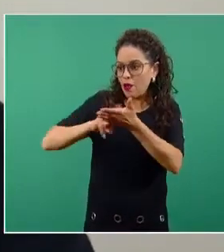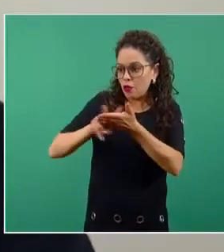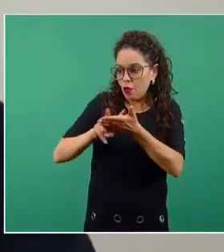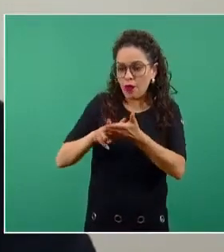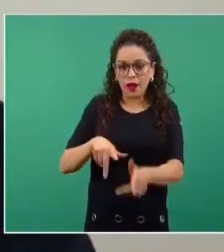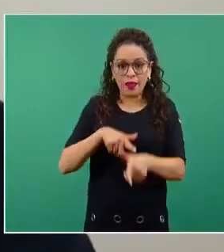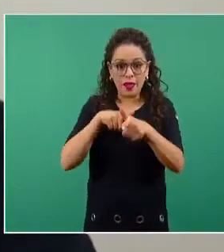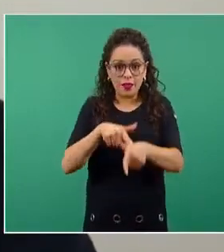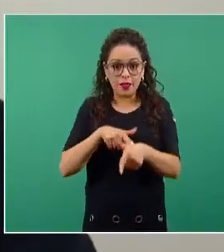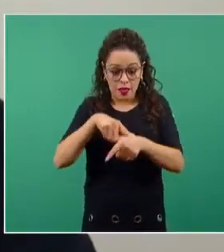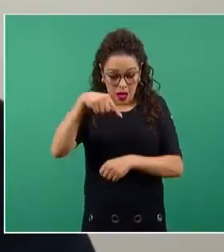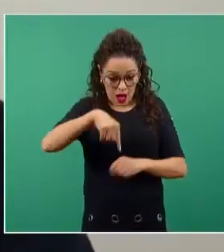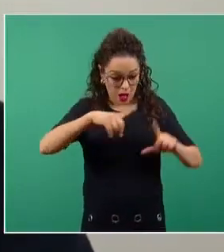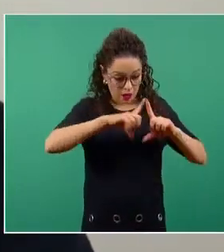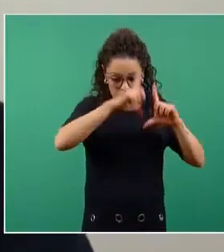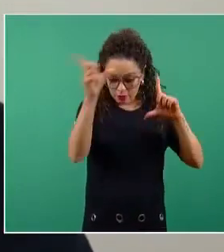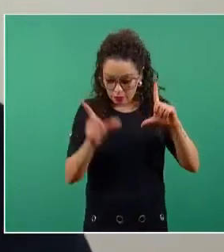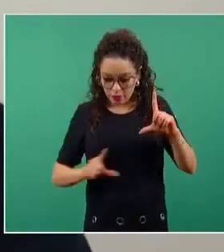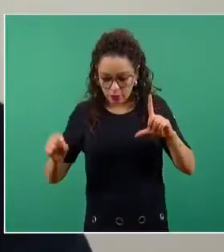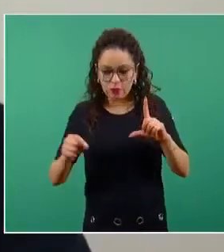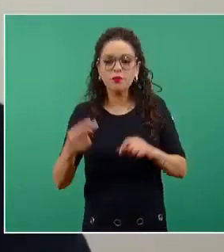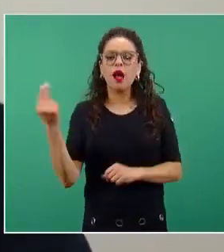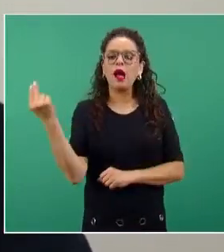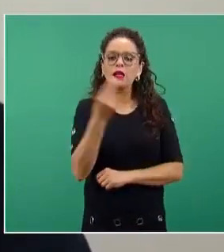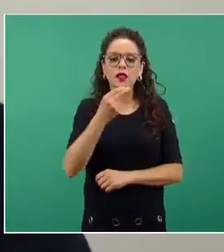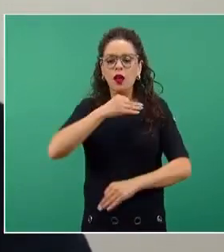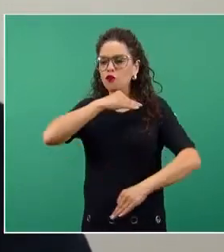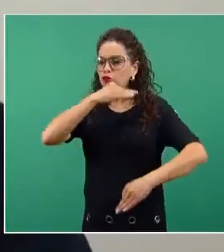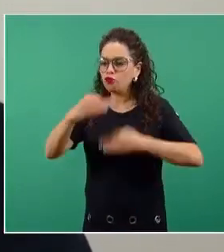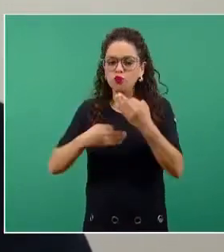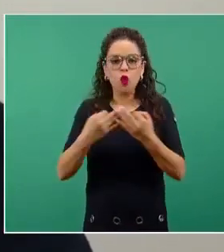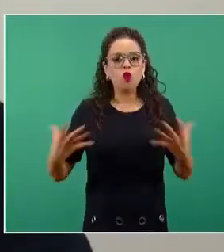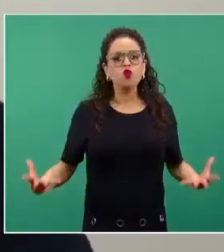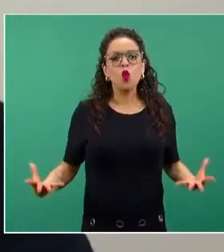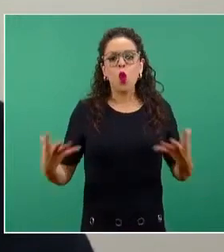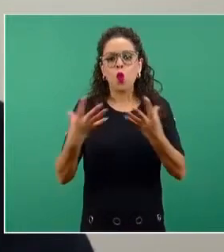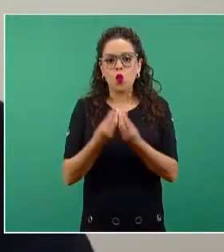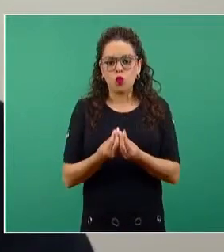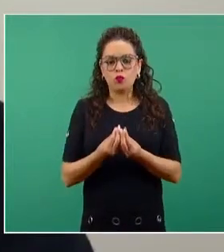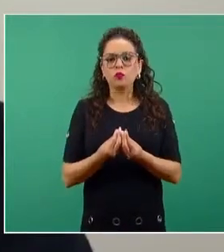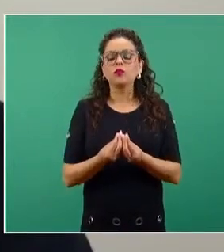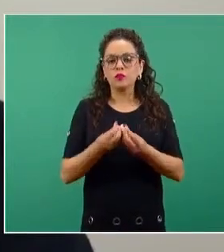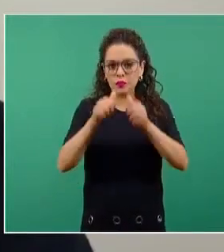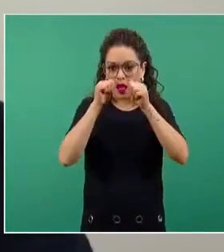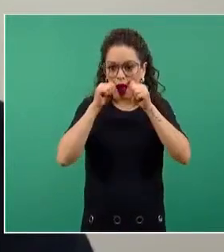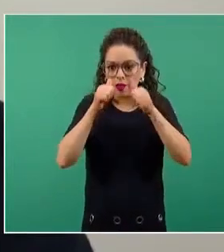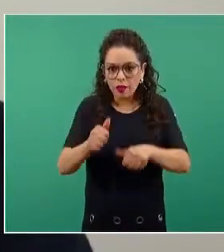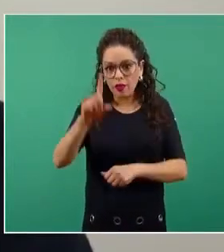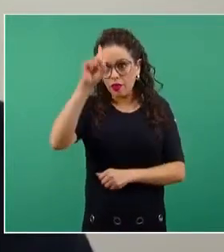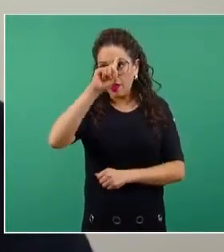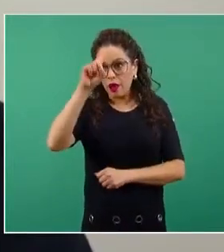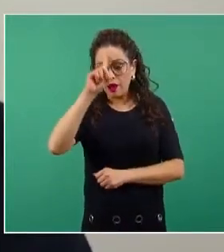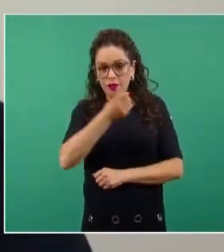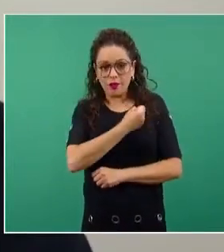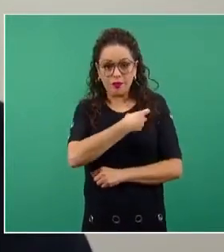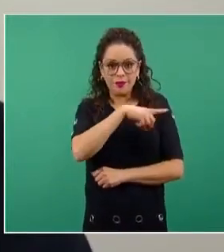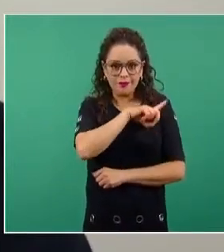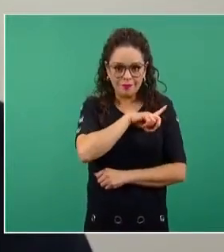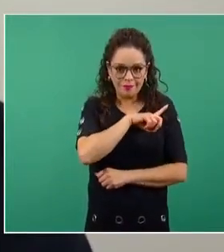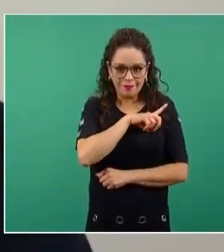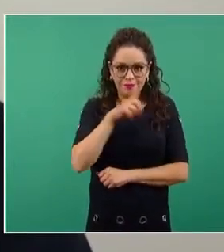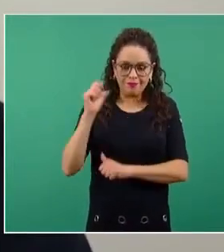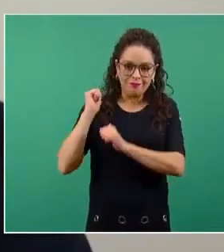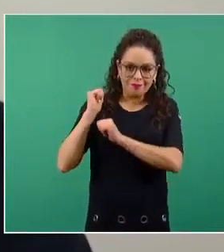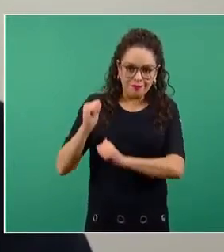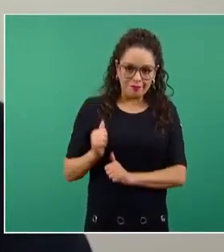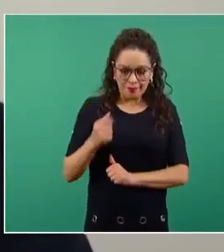país, pues necesitamos sumarnos todos atendiendo estas indicaciones y poniendo en práctica siempre las